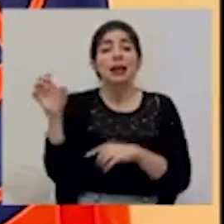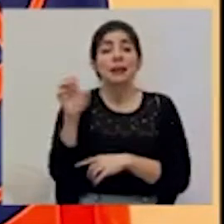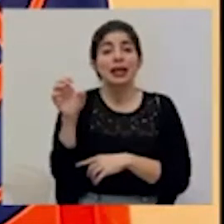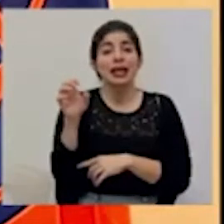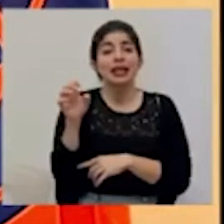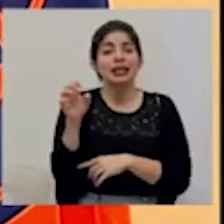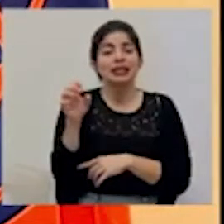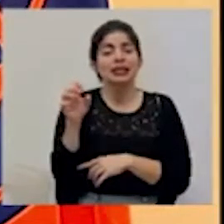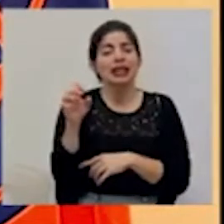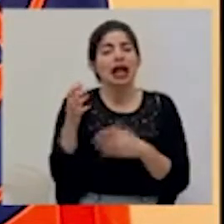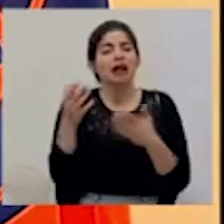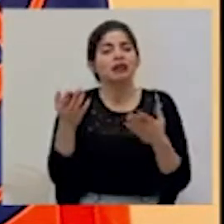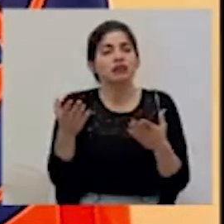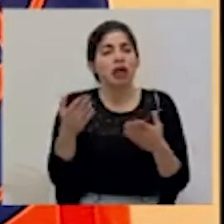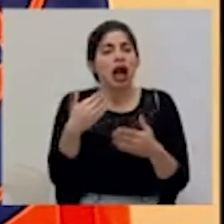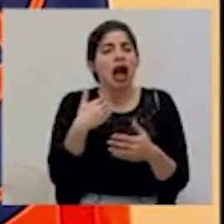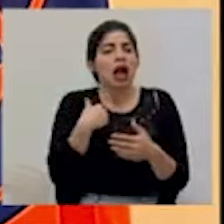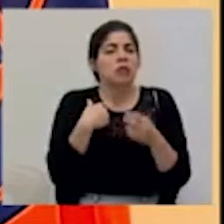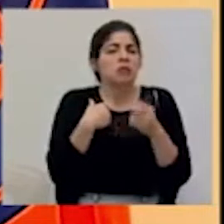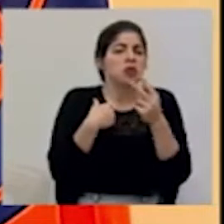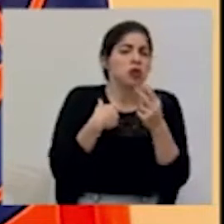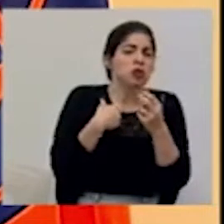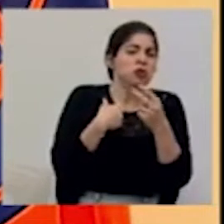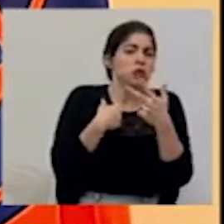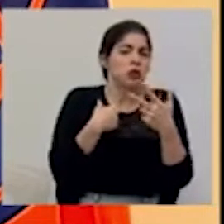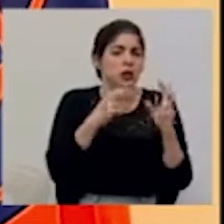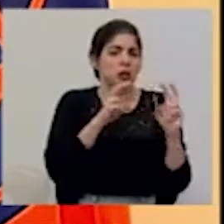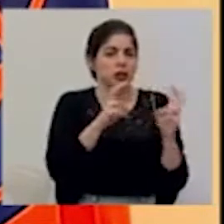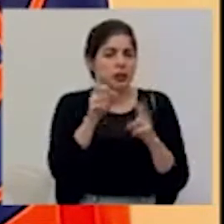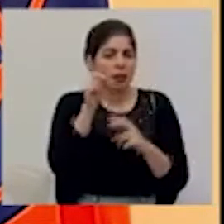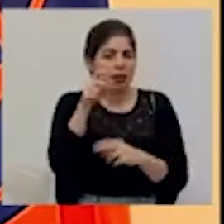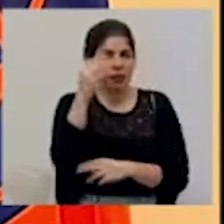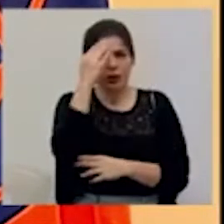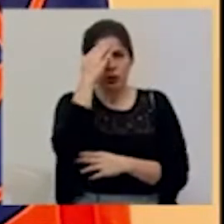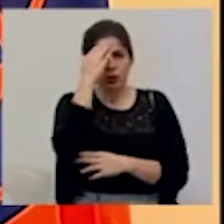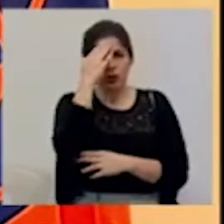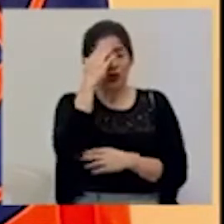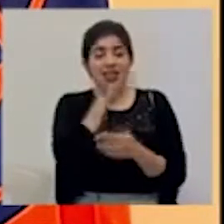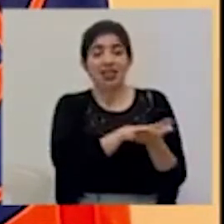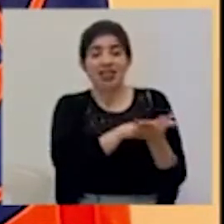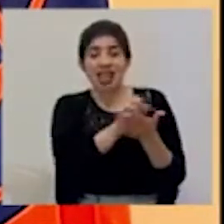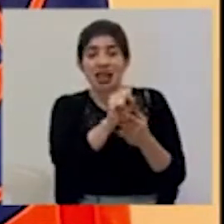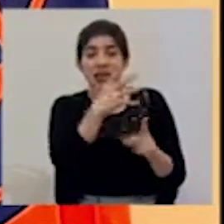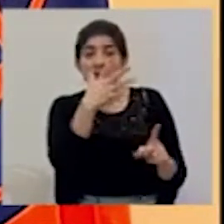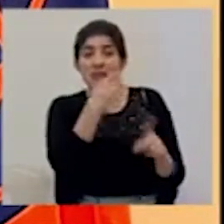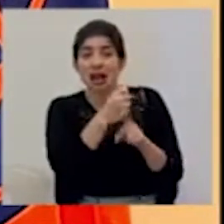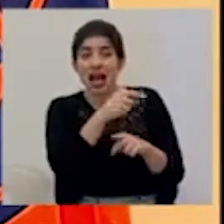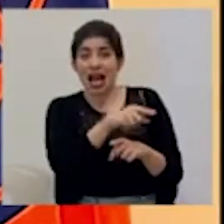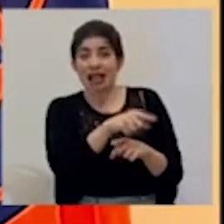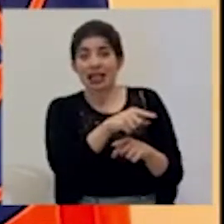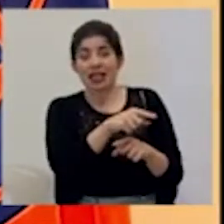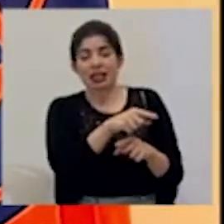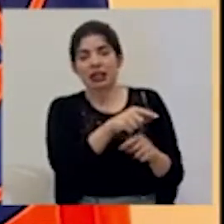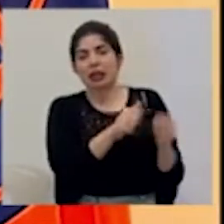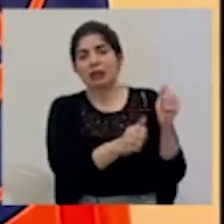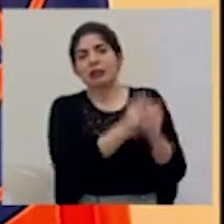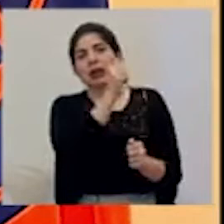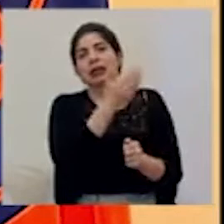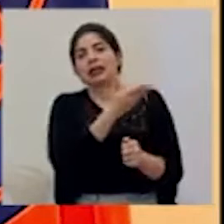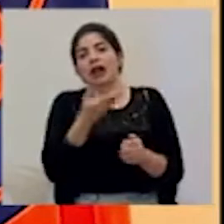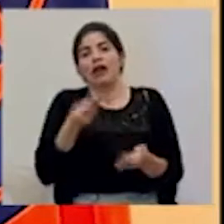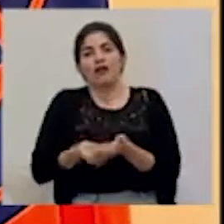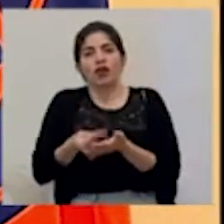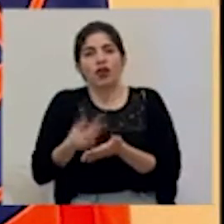tener dos, tres cosas en mente. Uno, los daños, los impactos superan las capacidades de respuesta con los